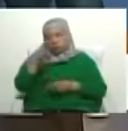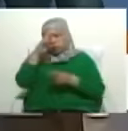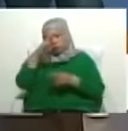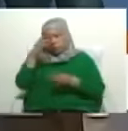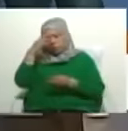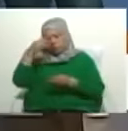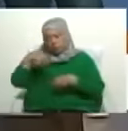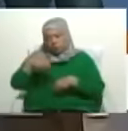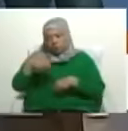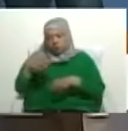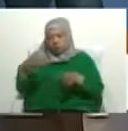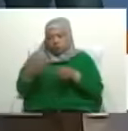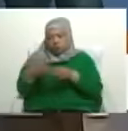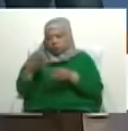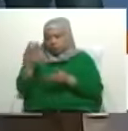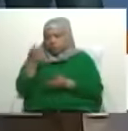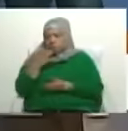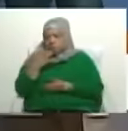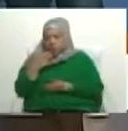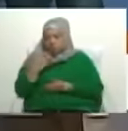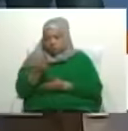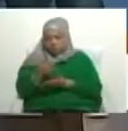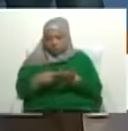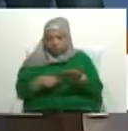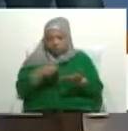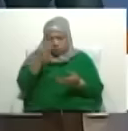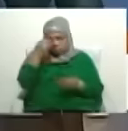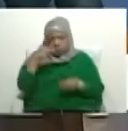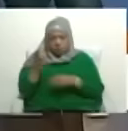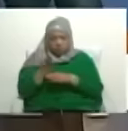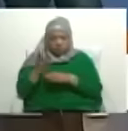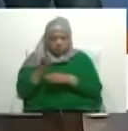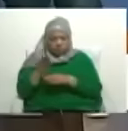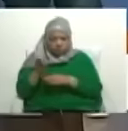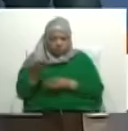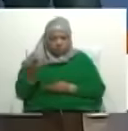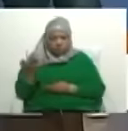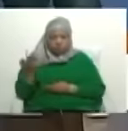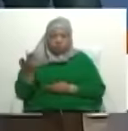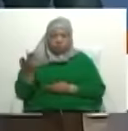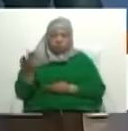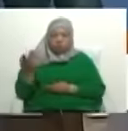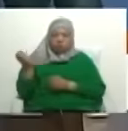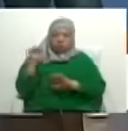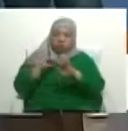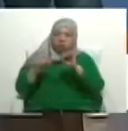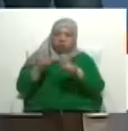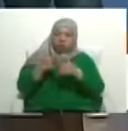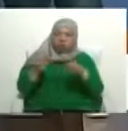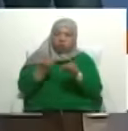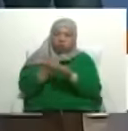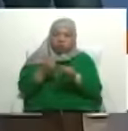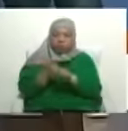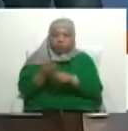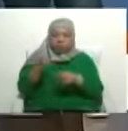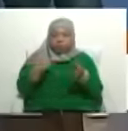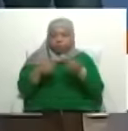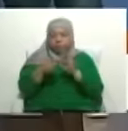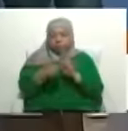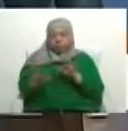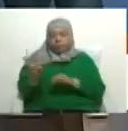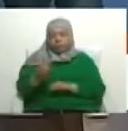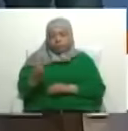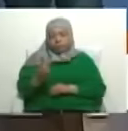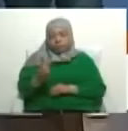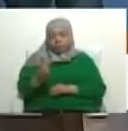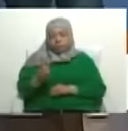acuerda. Por ejemplo, firmamos un acuerdo en Barbados también sobre la defensa de la soberanía y la defensa de los derechos de Venezuela sobre